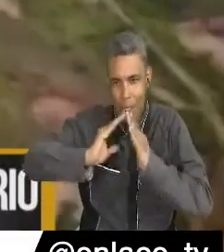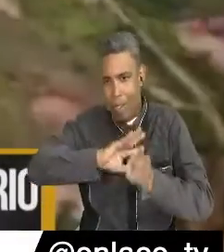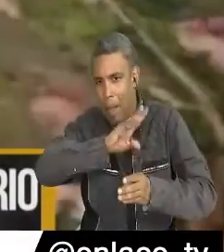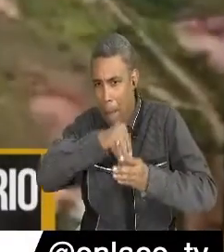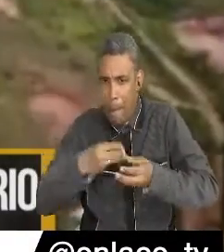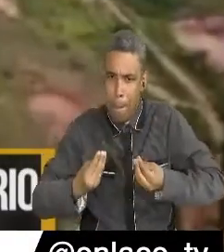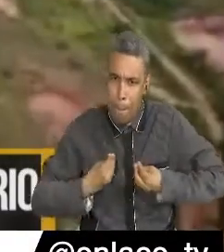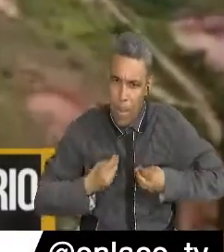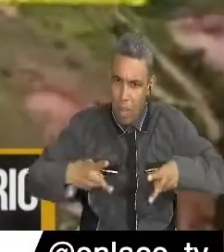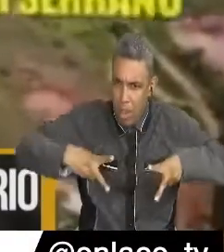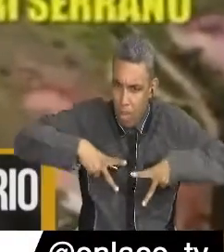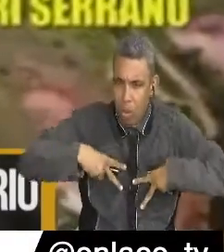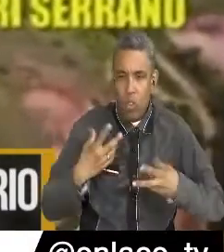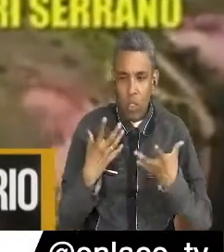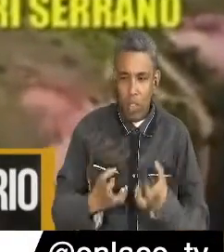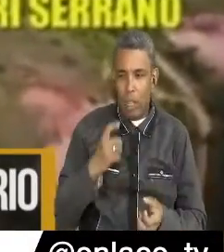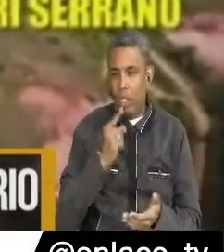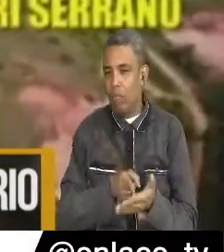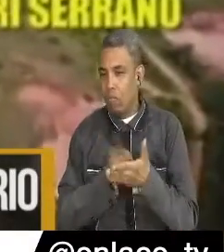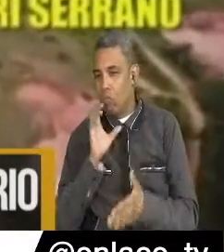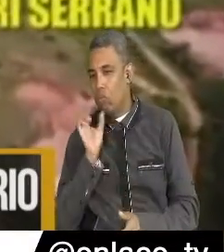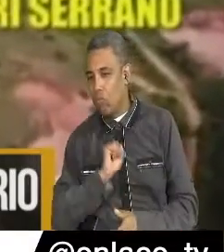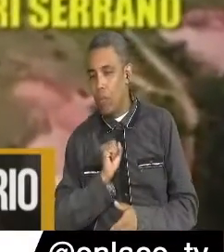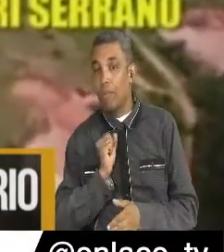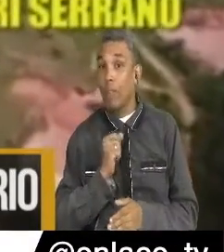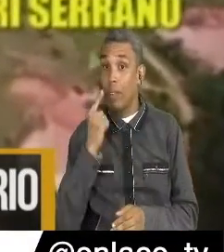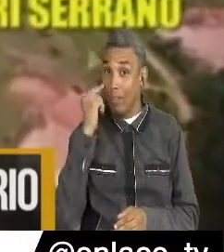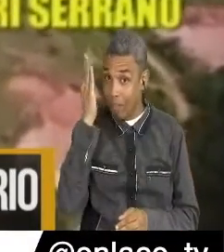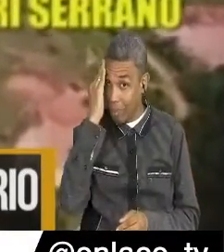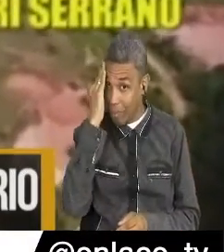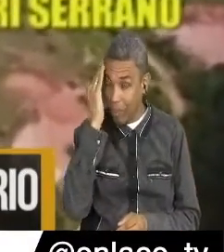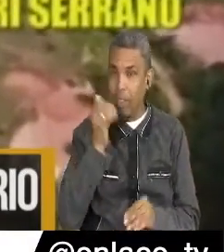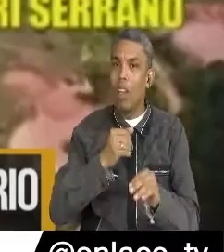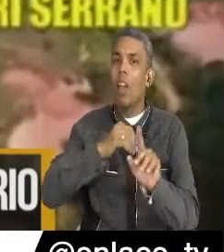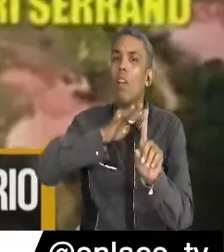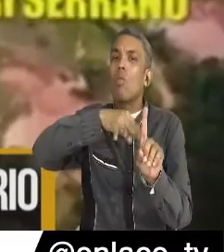Bermeja. Hay 4 meses de postulaciones,